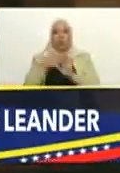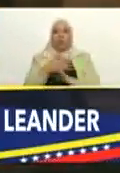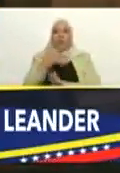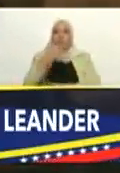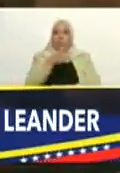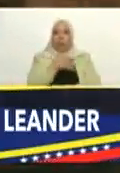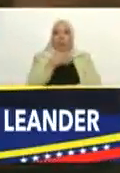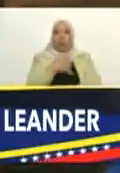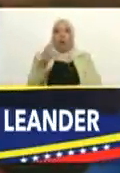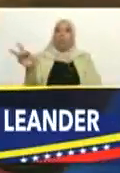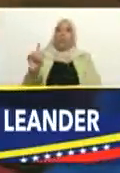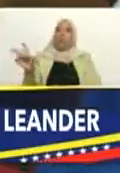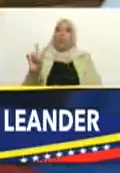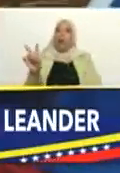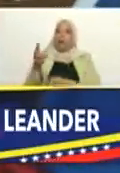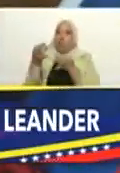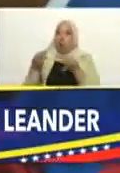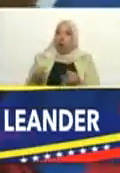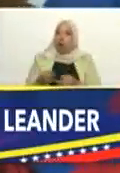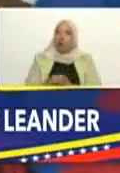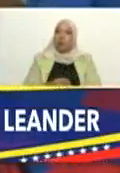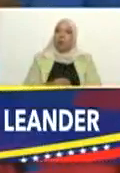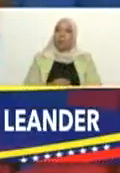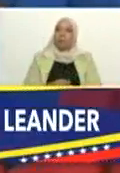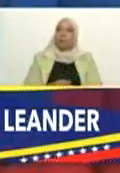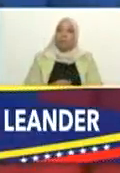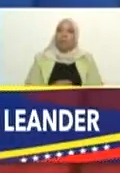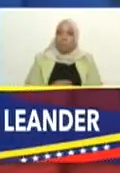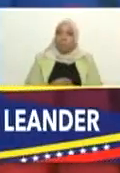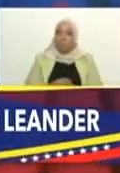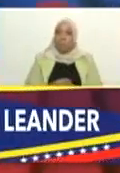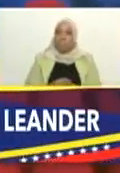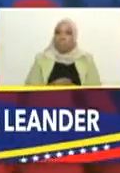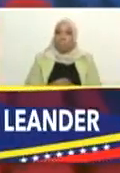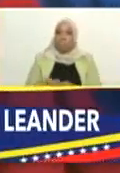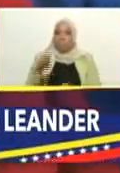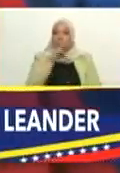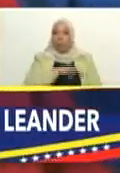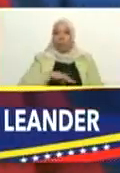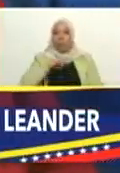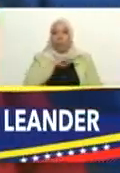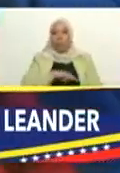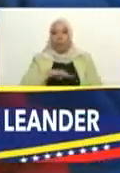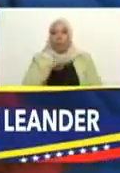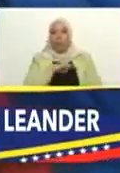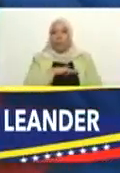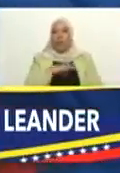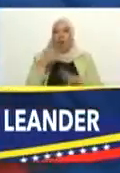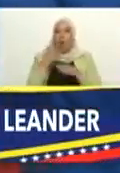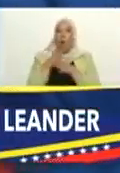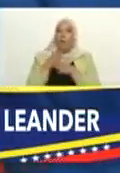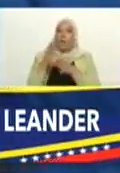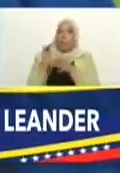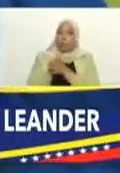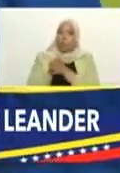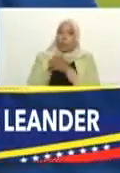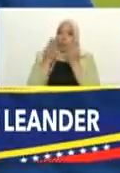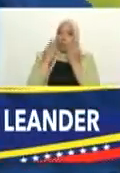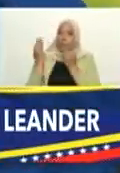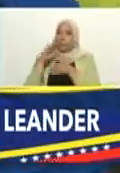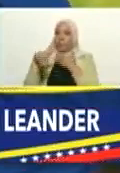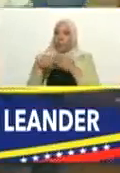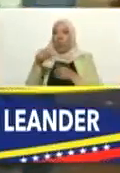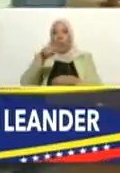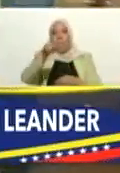ser venezolanos. Yo le voy a dar la palabra al ministro para que comparta junto a usted y todo el pueblo